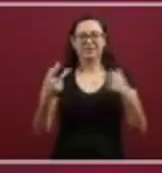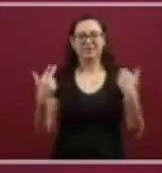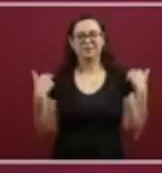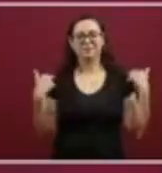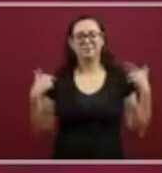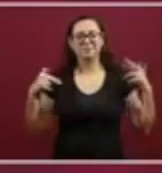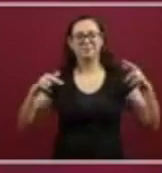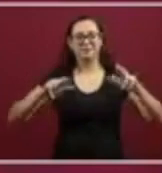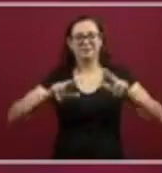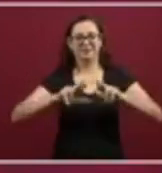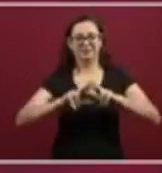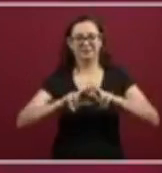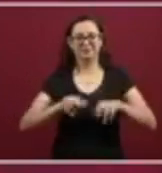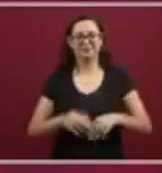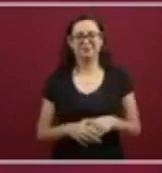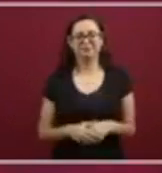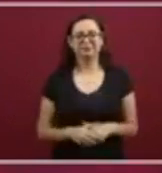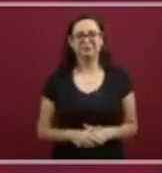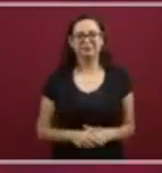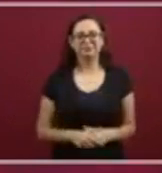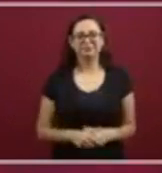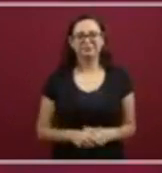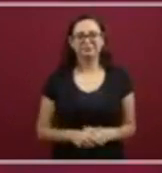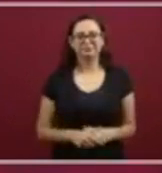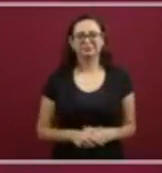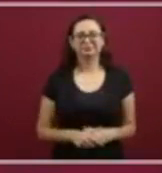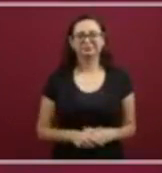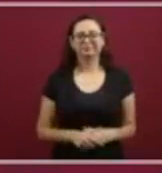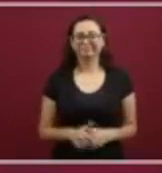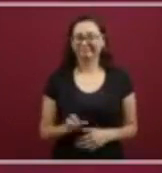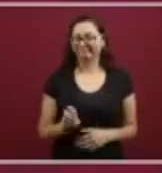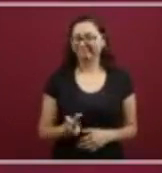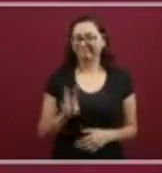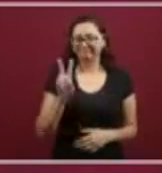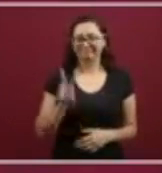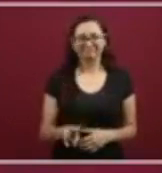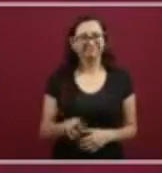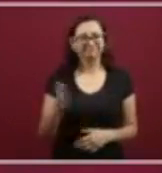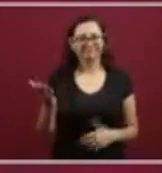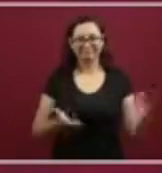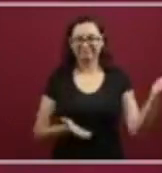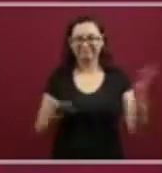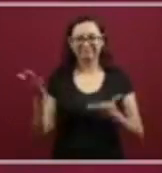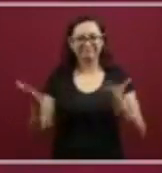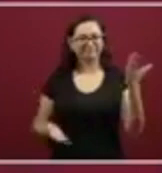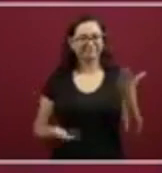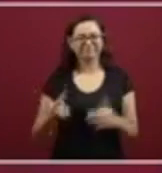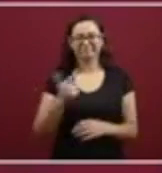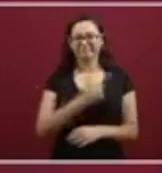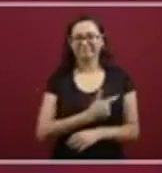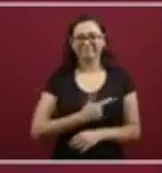del maestro, nos da mucho gusto que estén aquí con nosotros.